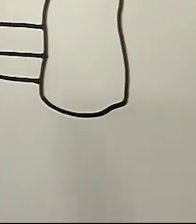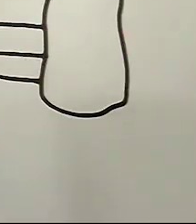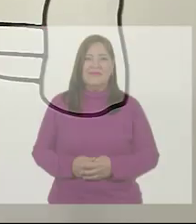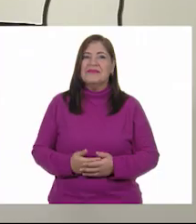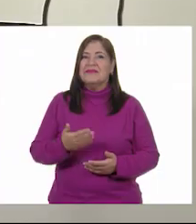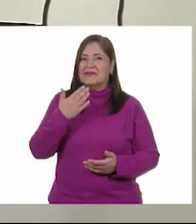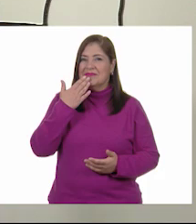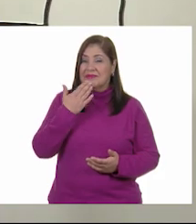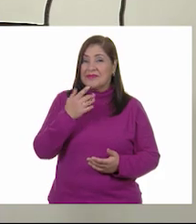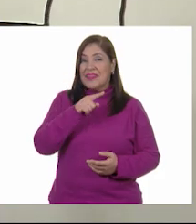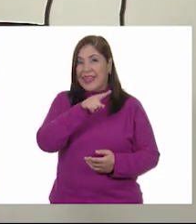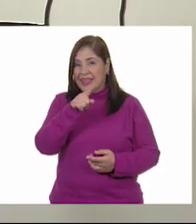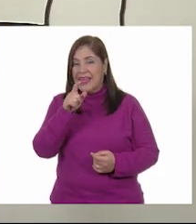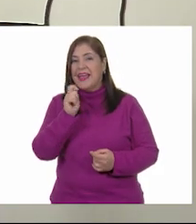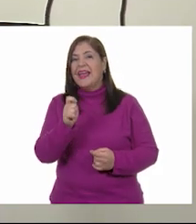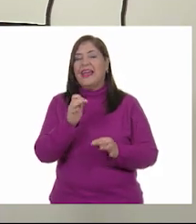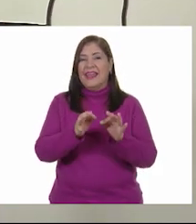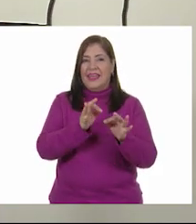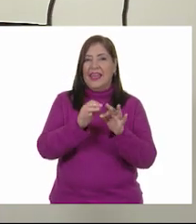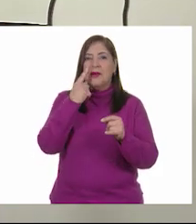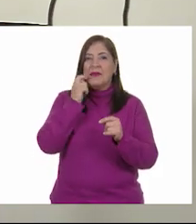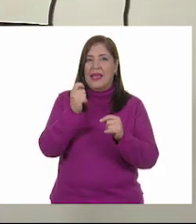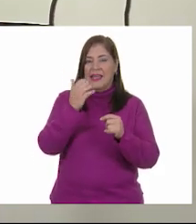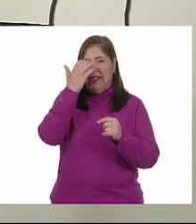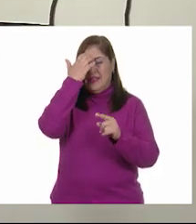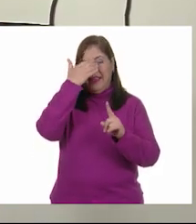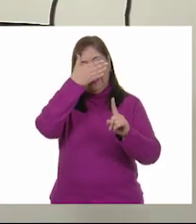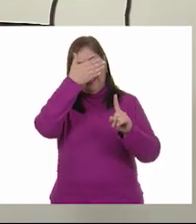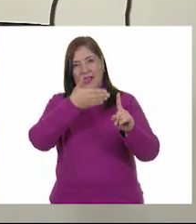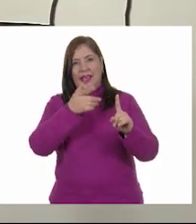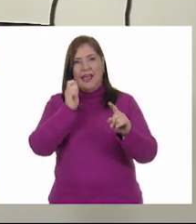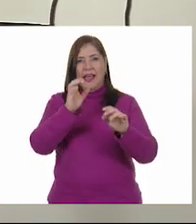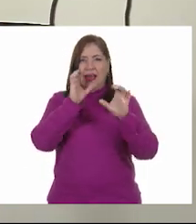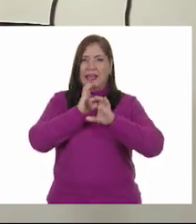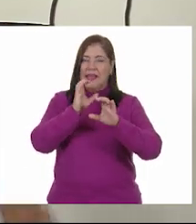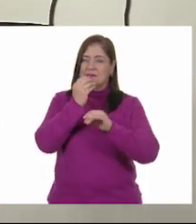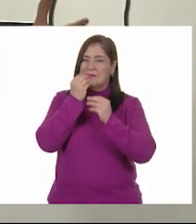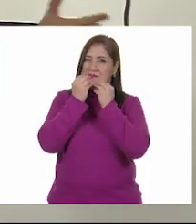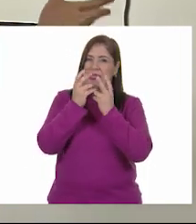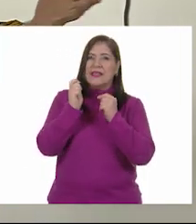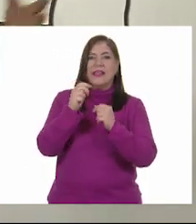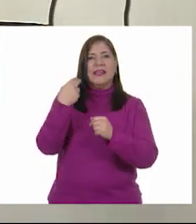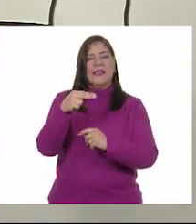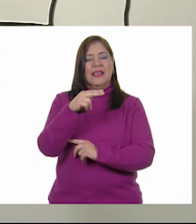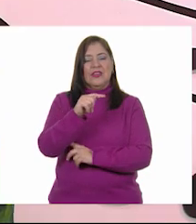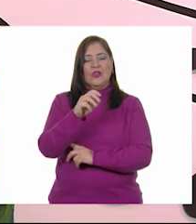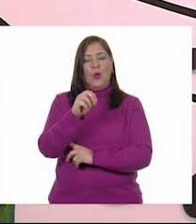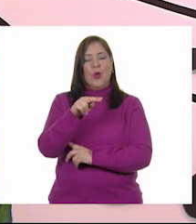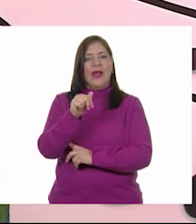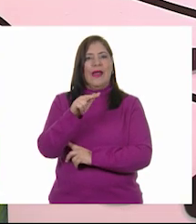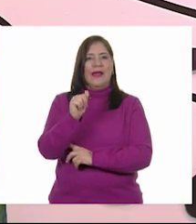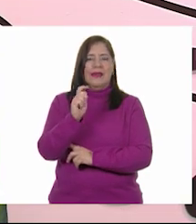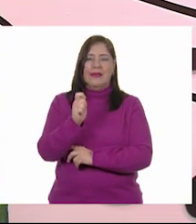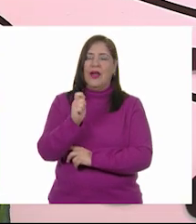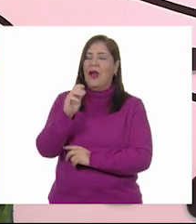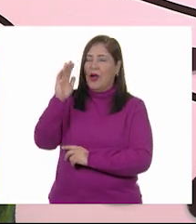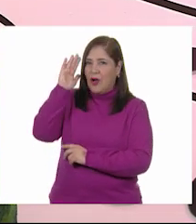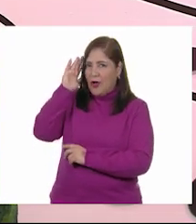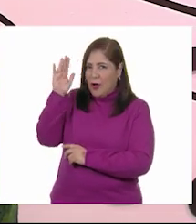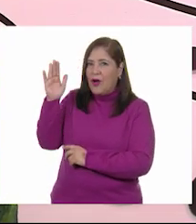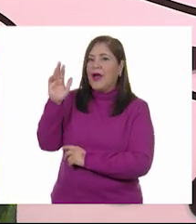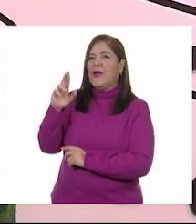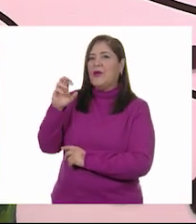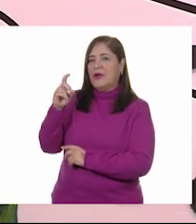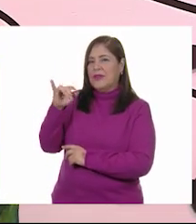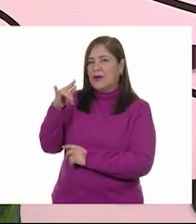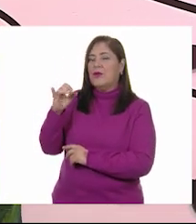Bueno, mis preciosos, pues ahora sí, vamos a conocer a esta maravillosa cantante que se llama Tonana. Hola, Rodrigo, ¿cómo estás?